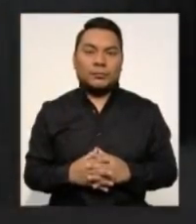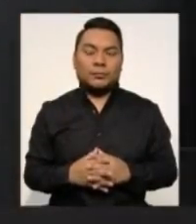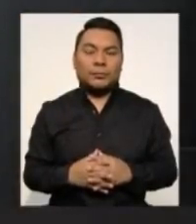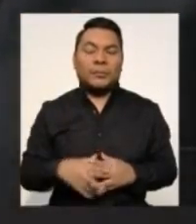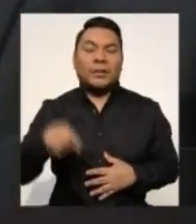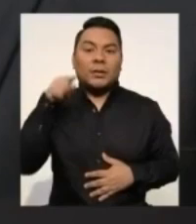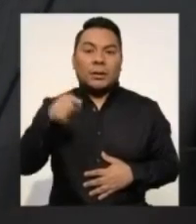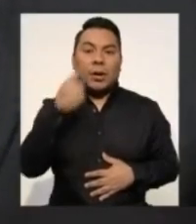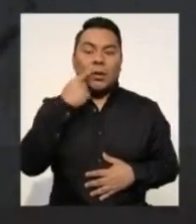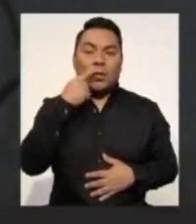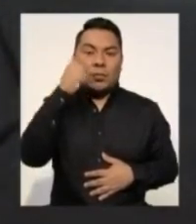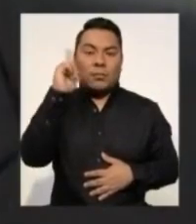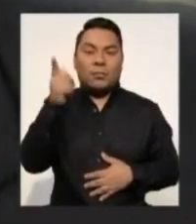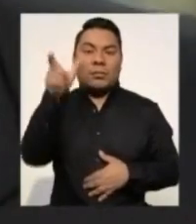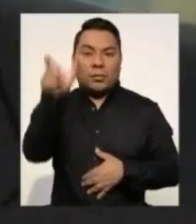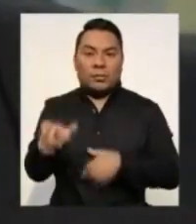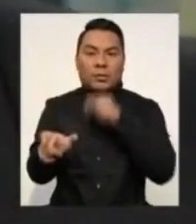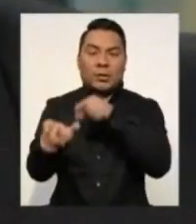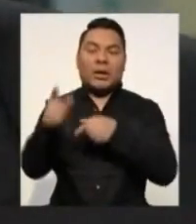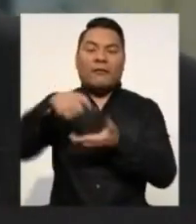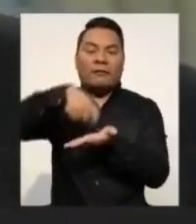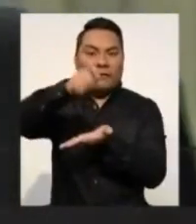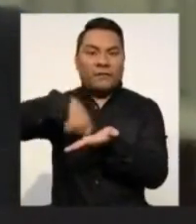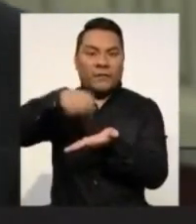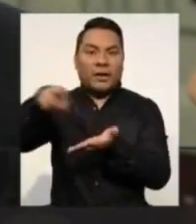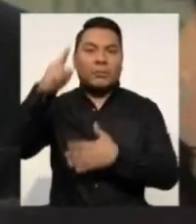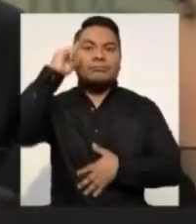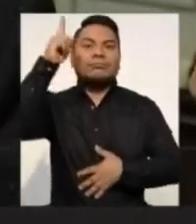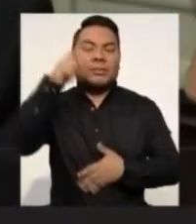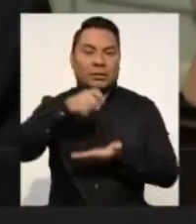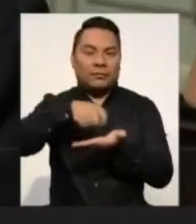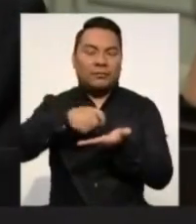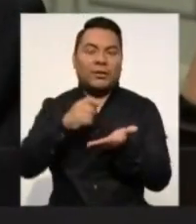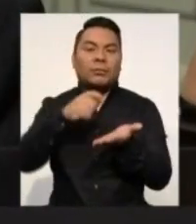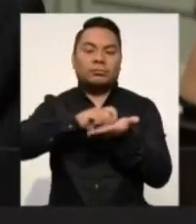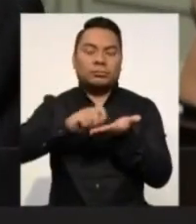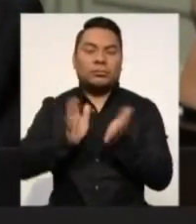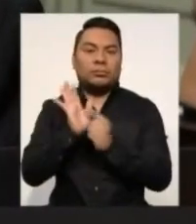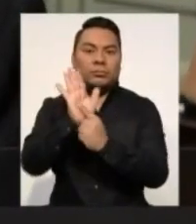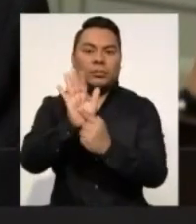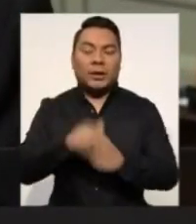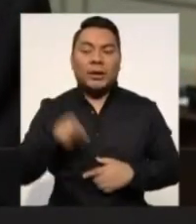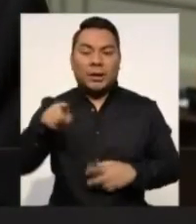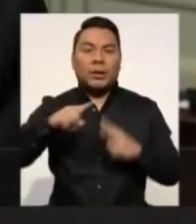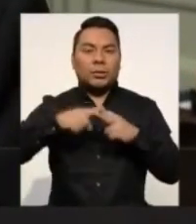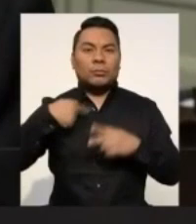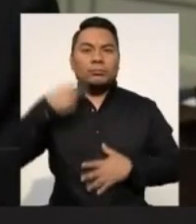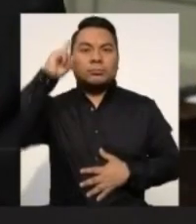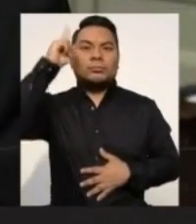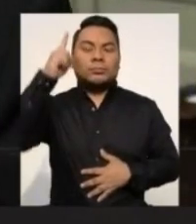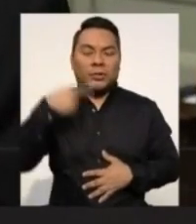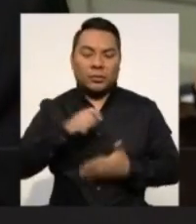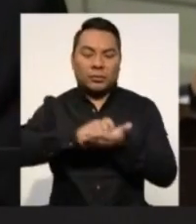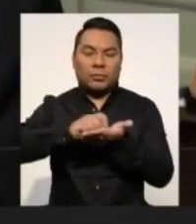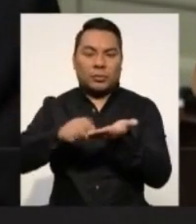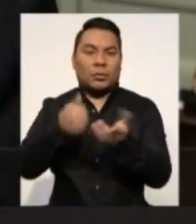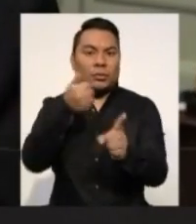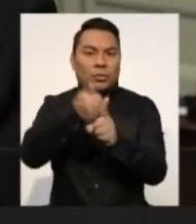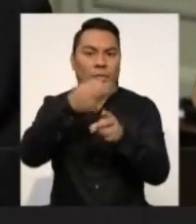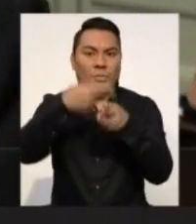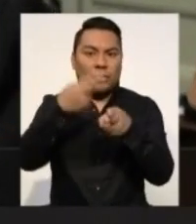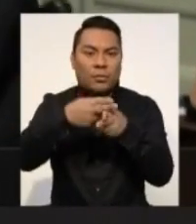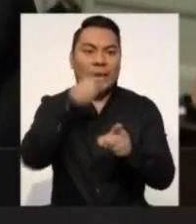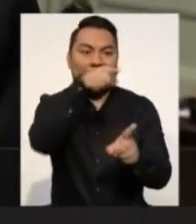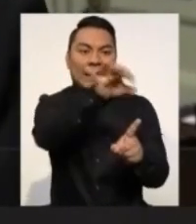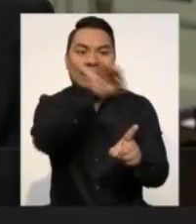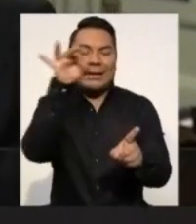El legislador Sergio Dávila es uno de los firmantes de la iniciativa. Esta iniciativa legislativa no tiene nombre propio. Al